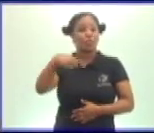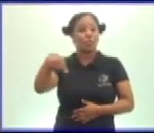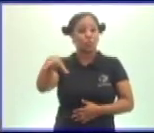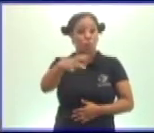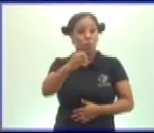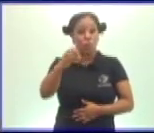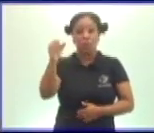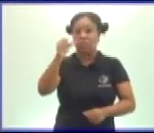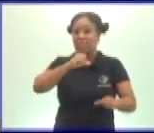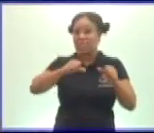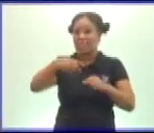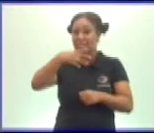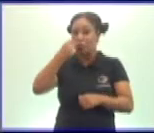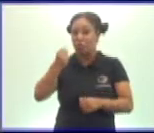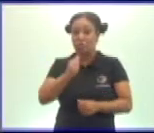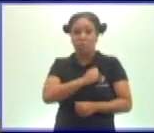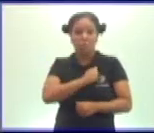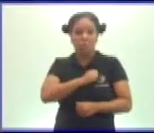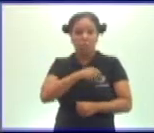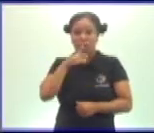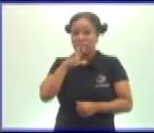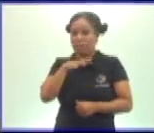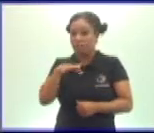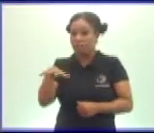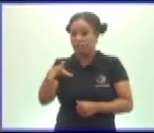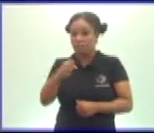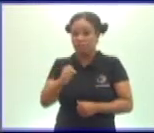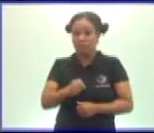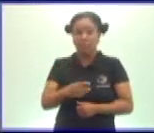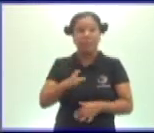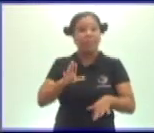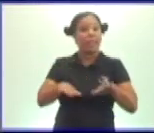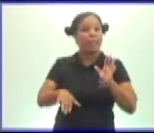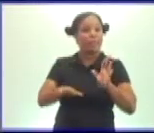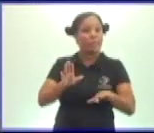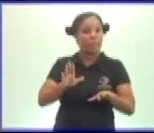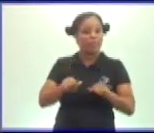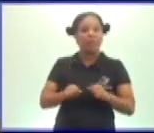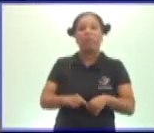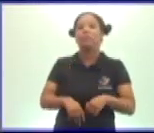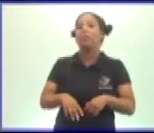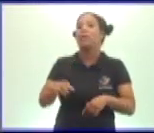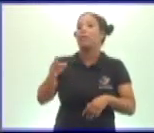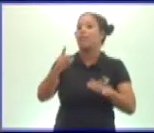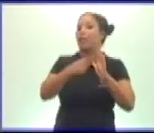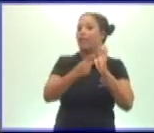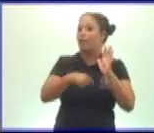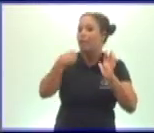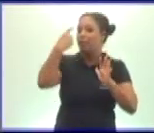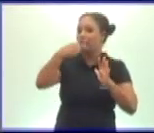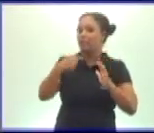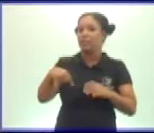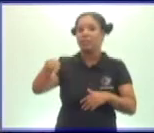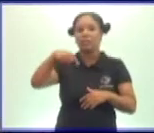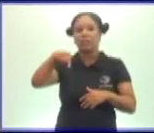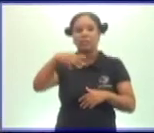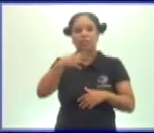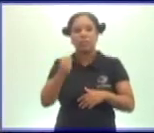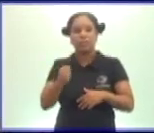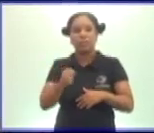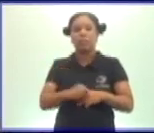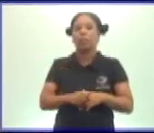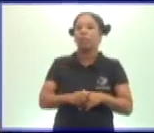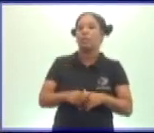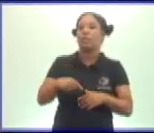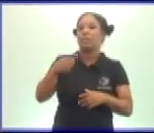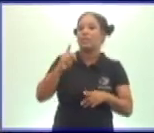en cualquier disolvente. Depende la naturaleza del soluto y del disolvente para que esto